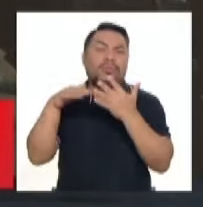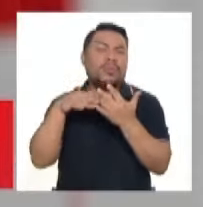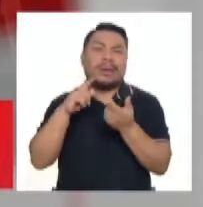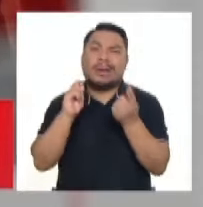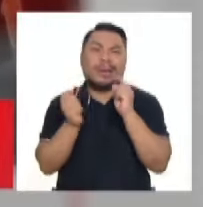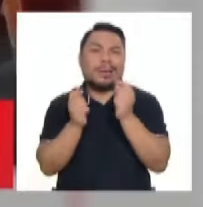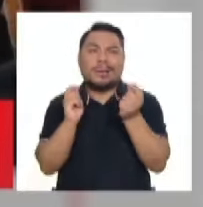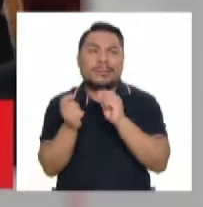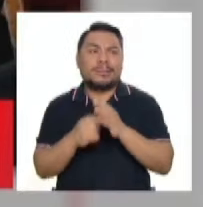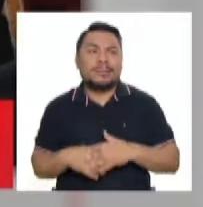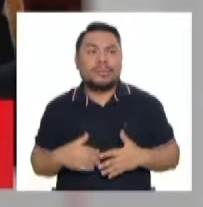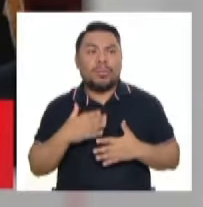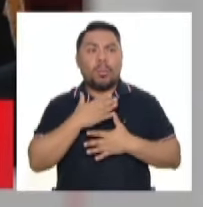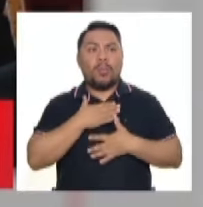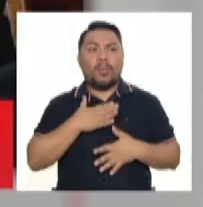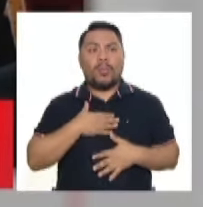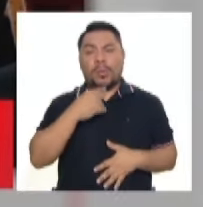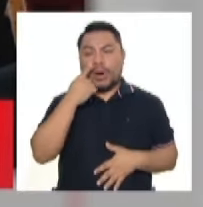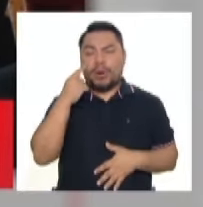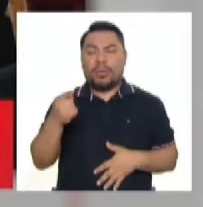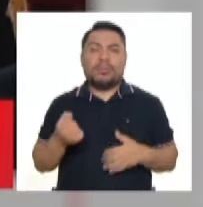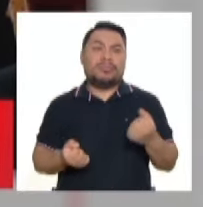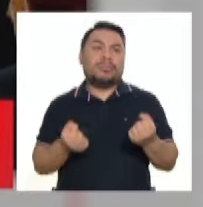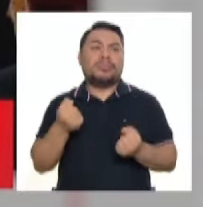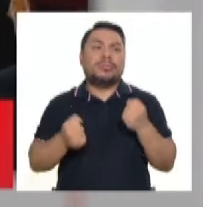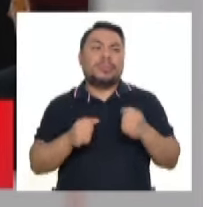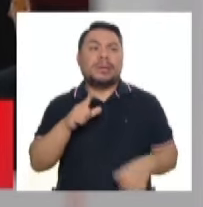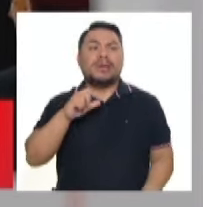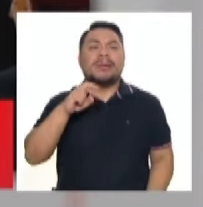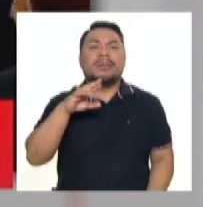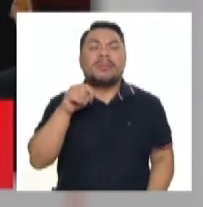cambiantes. El cuerpo del mayor FAB Ramiro Alfredo